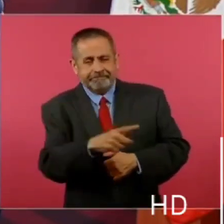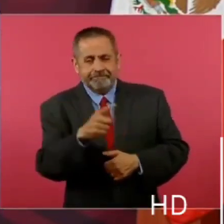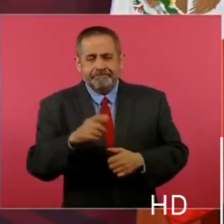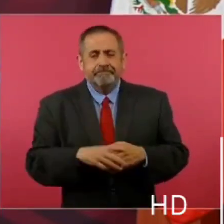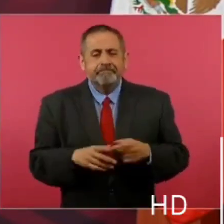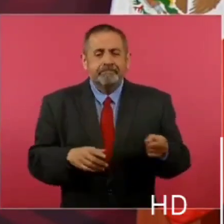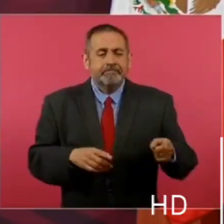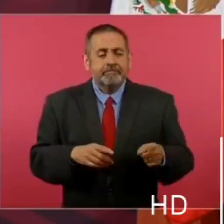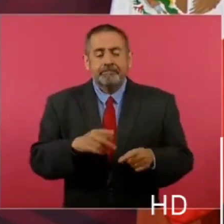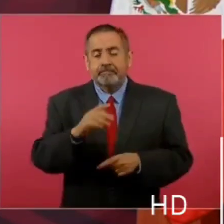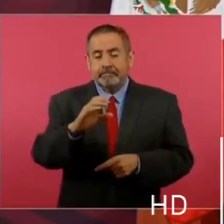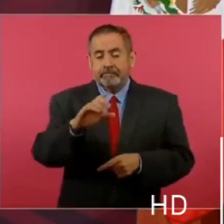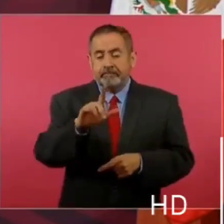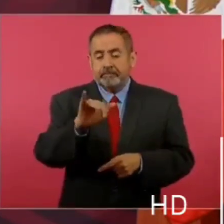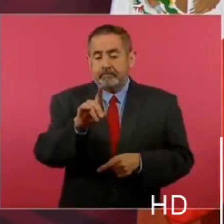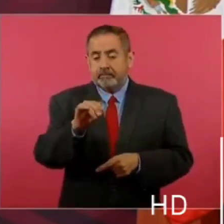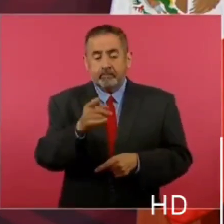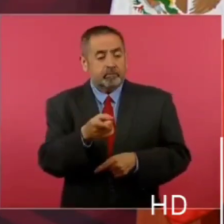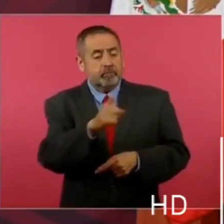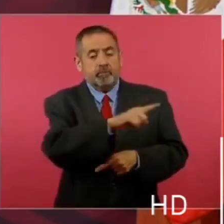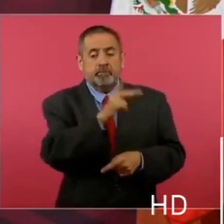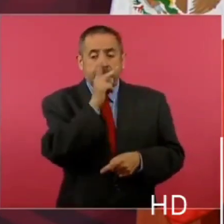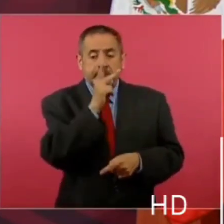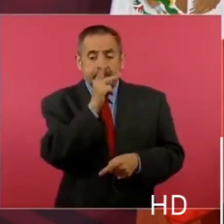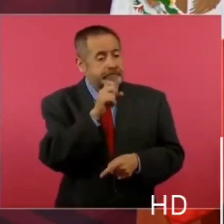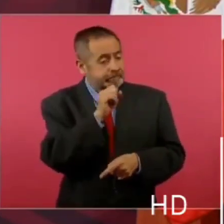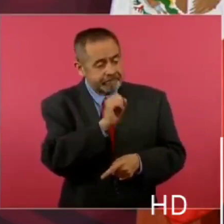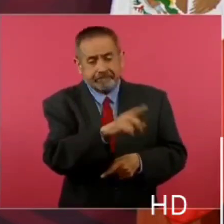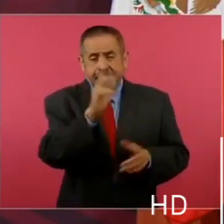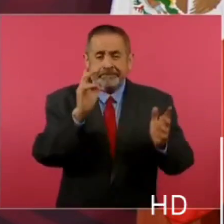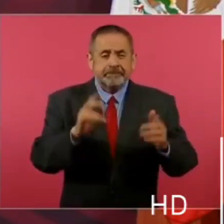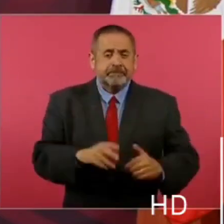El papá de Claudio X González llegó a decir